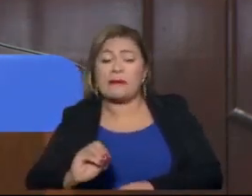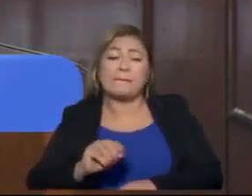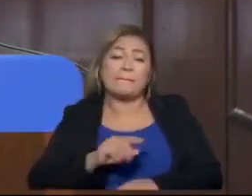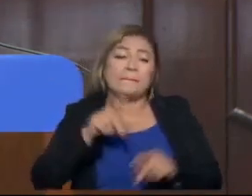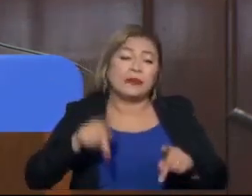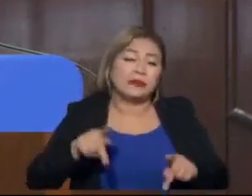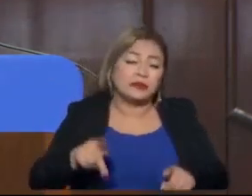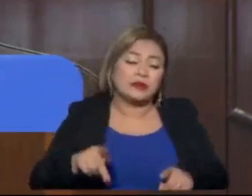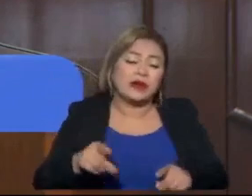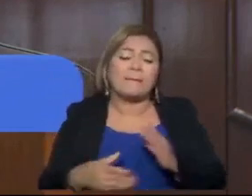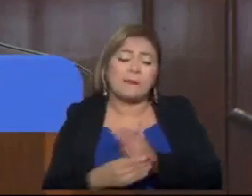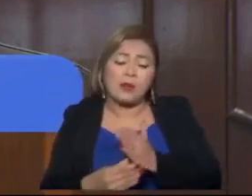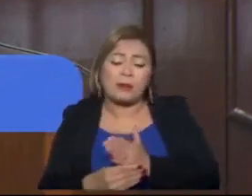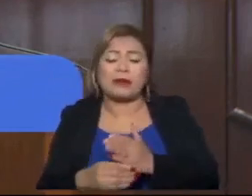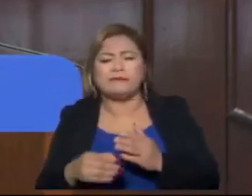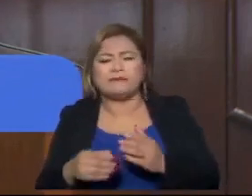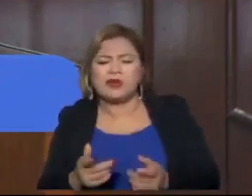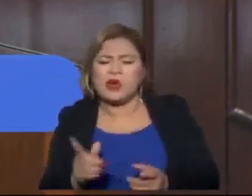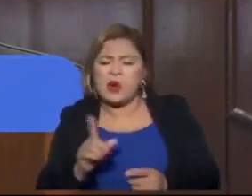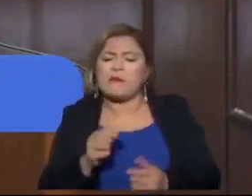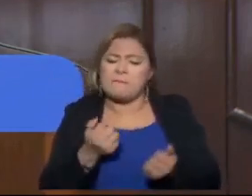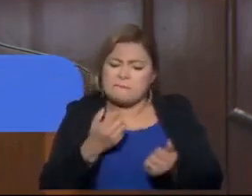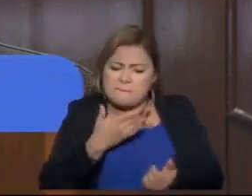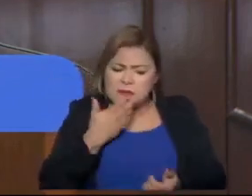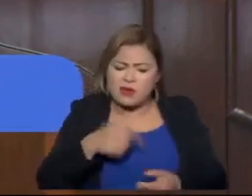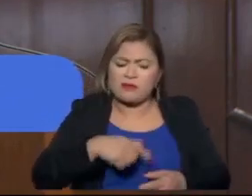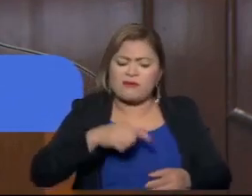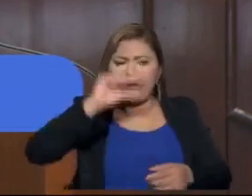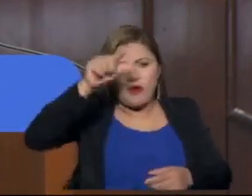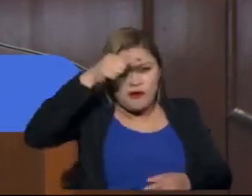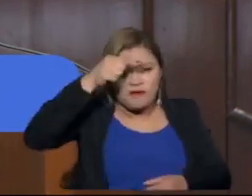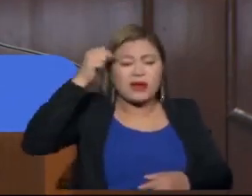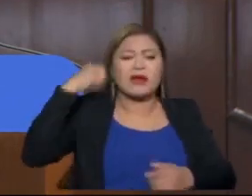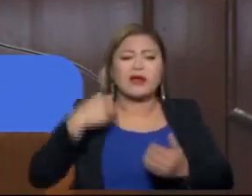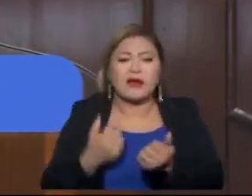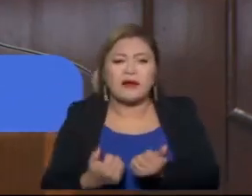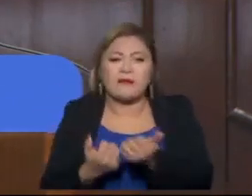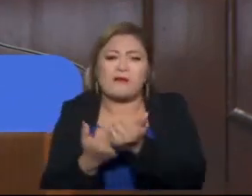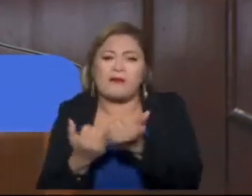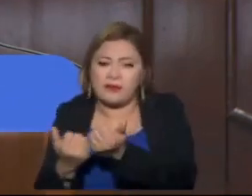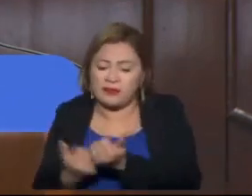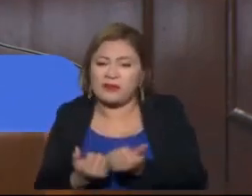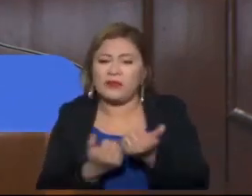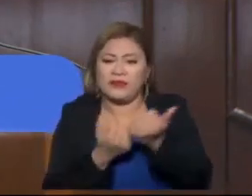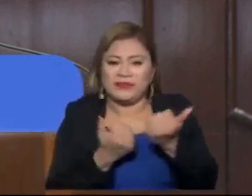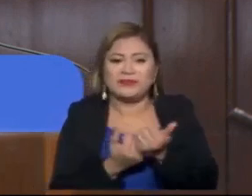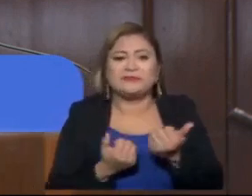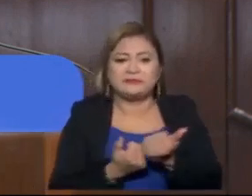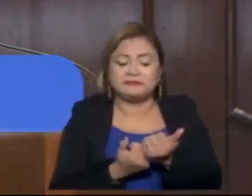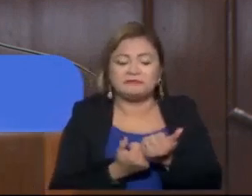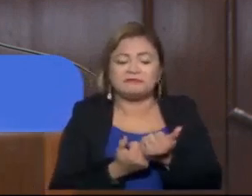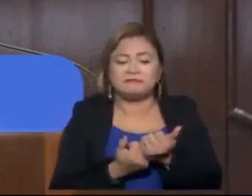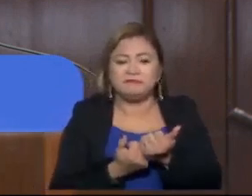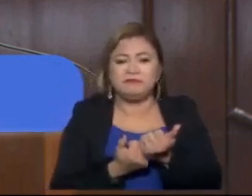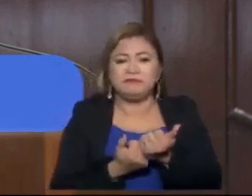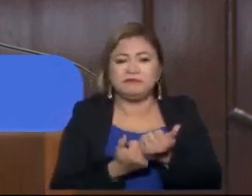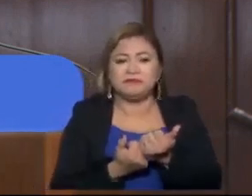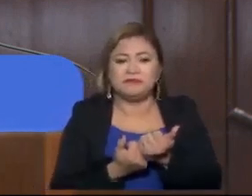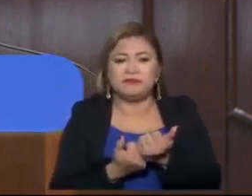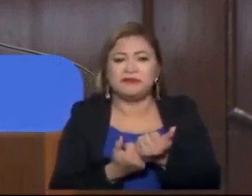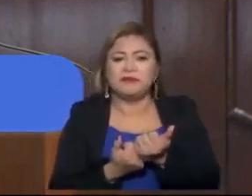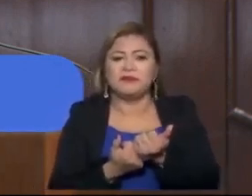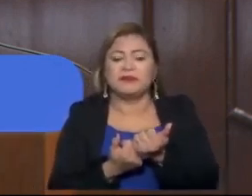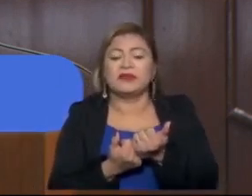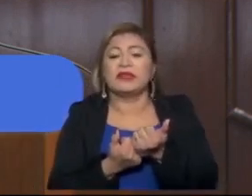Además, establecimos políticas de Estado para que perduren en el tiempo, es decir,